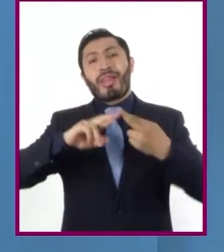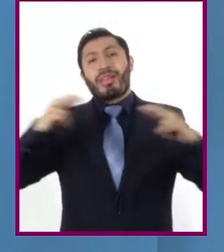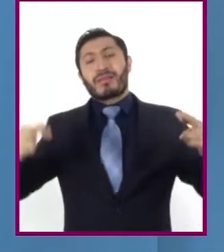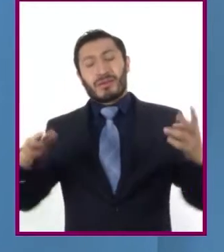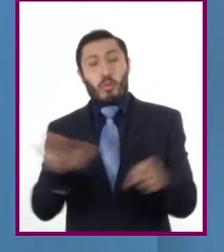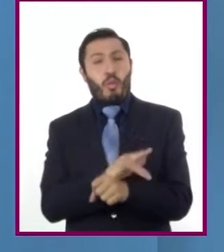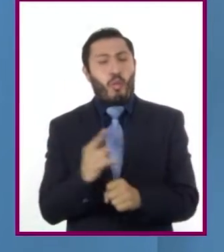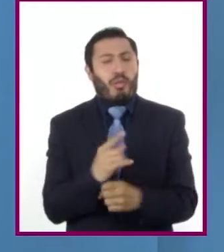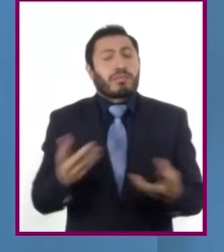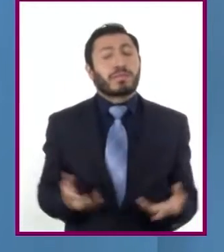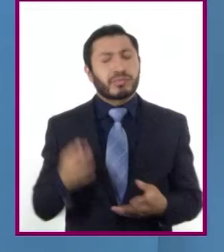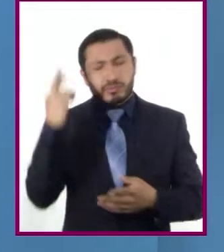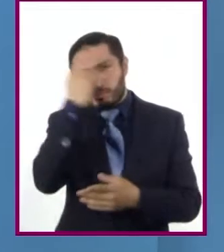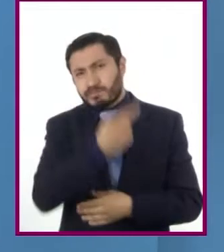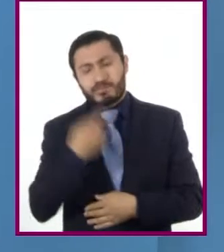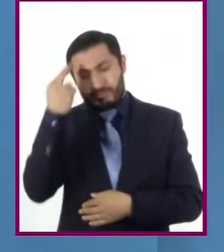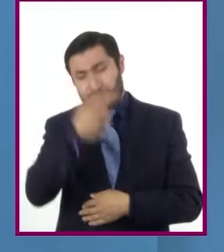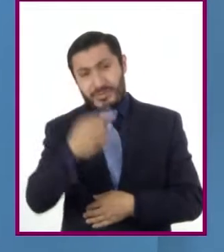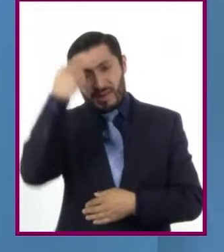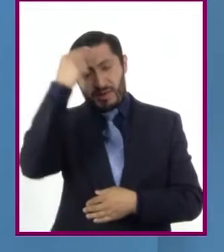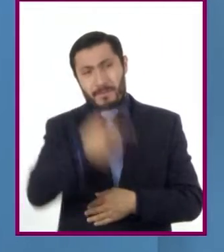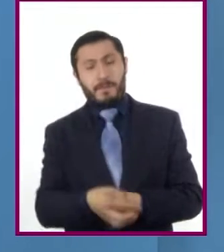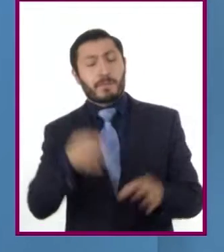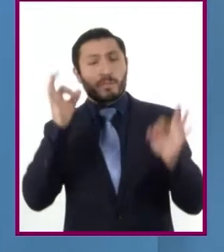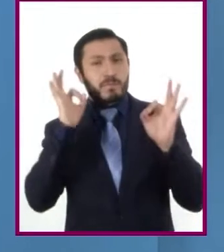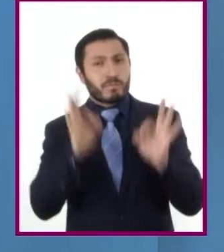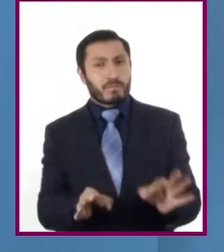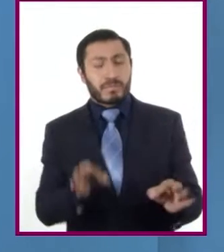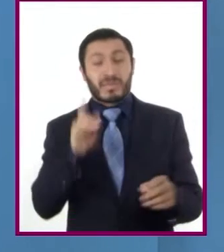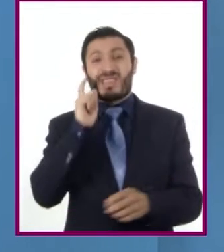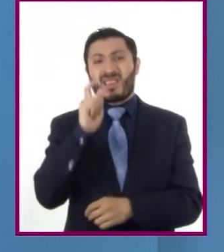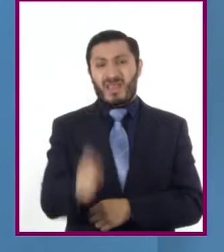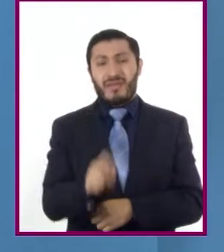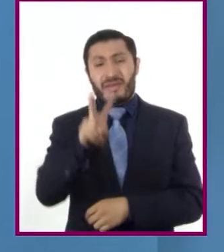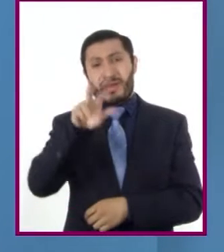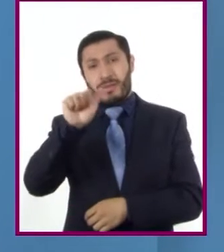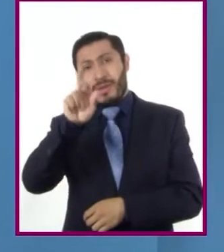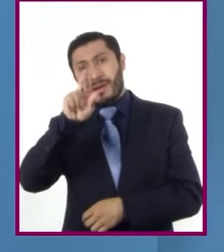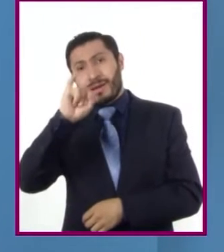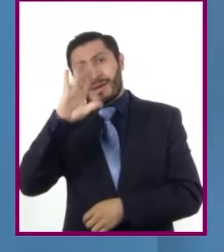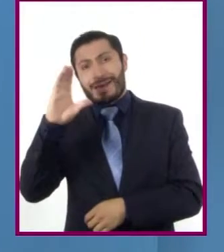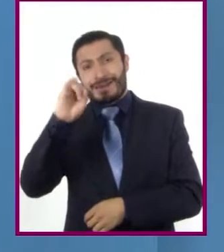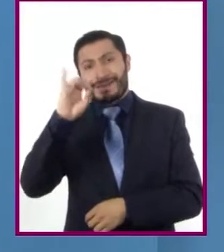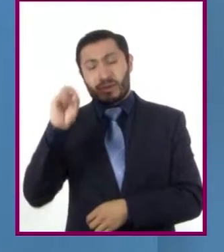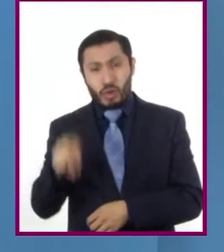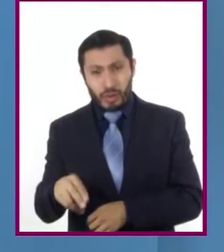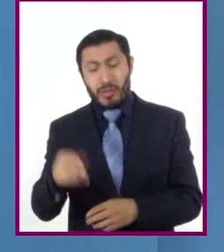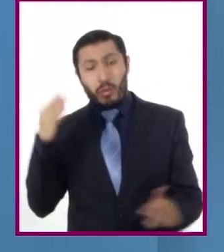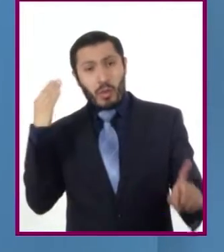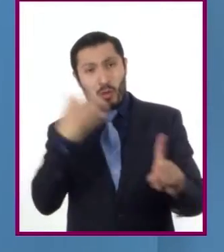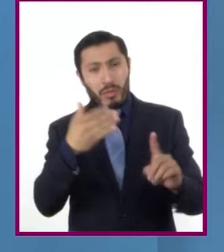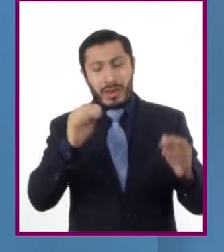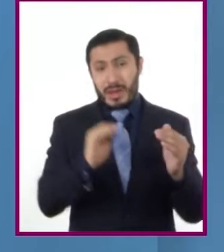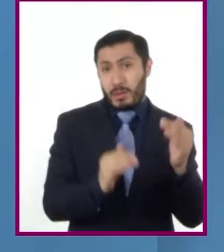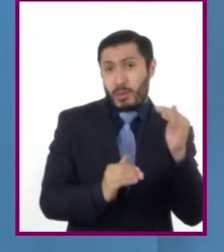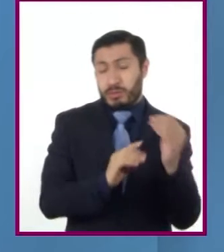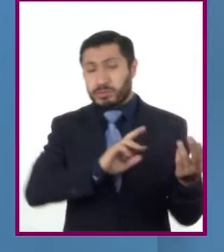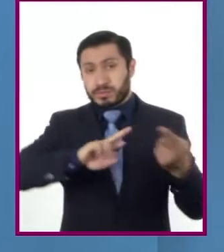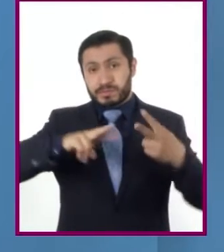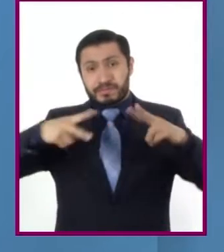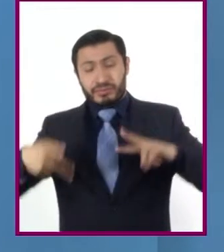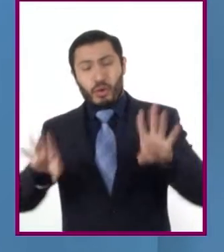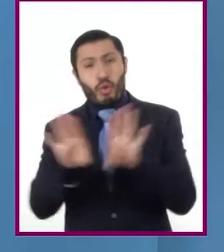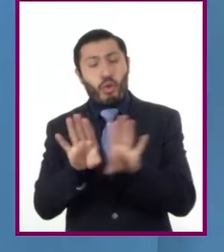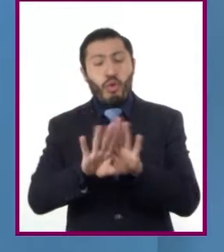Analicemos la situación para determinar si corresponde a una relación de variación proporcional, directa, o bien si es